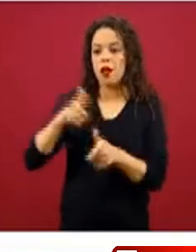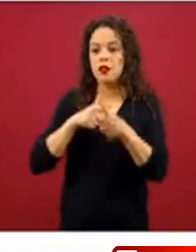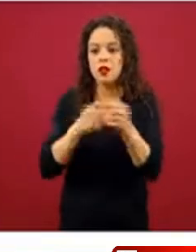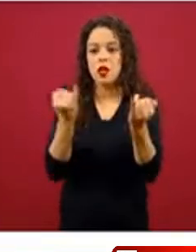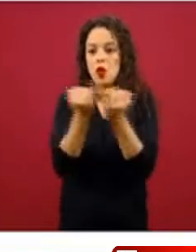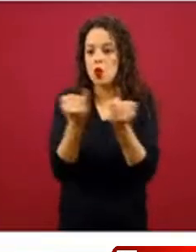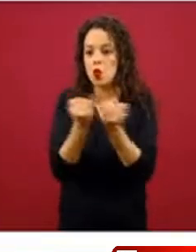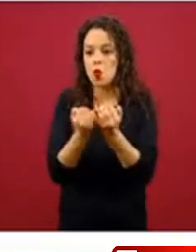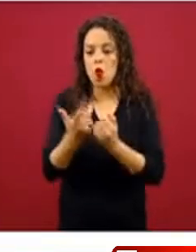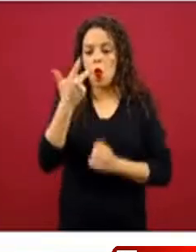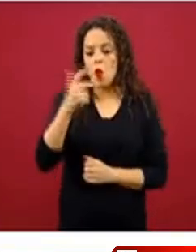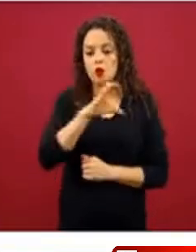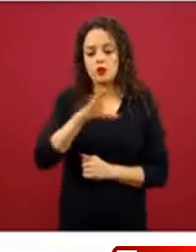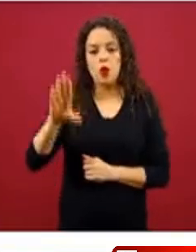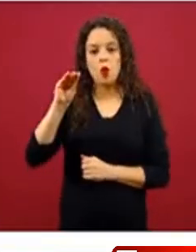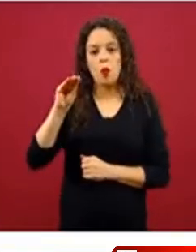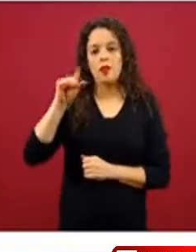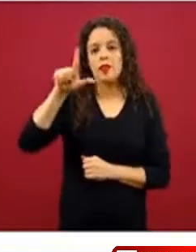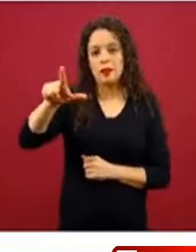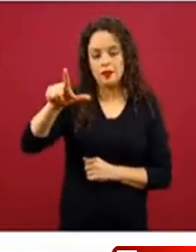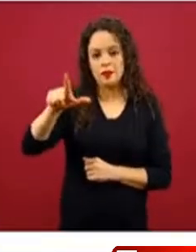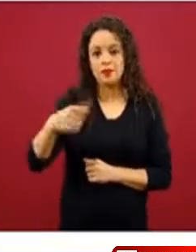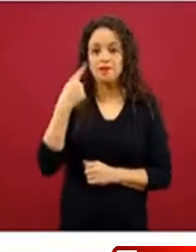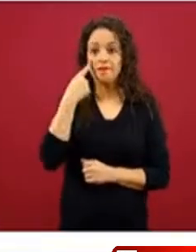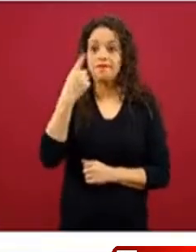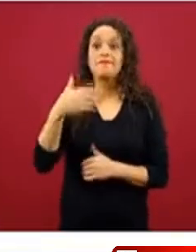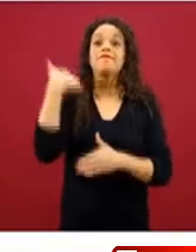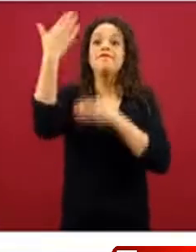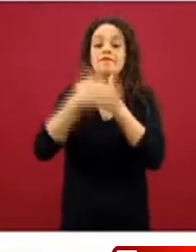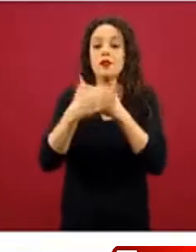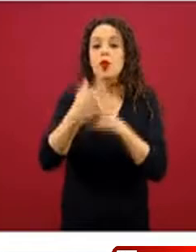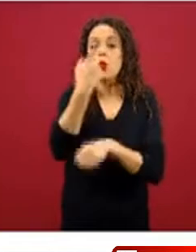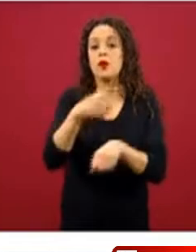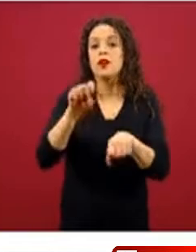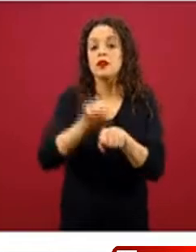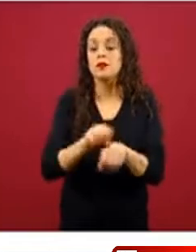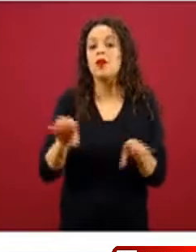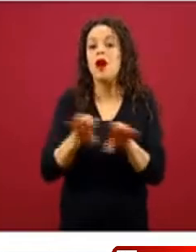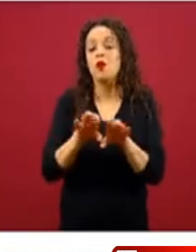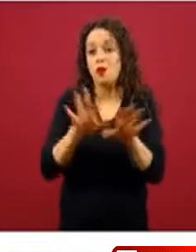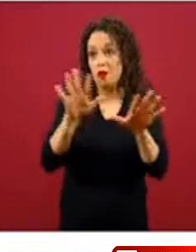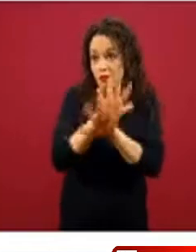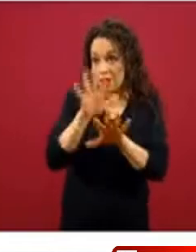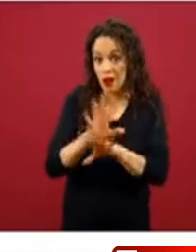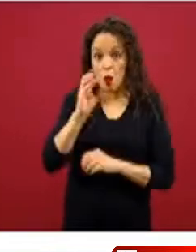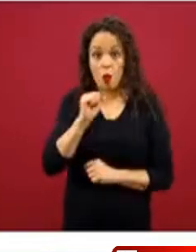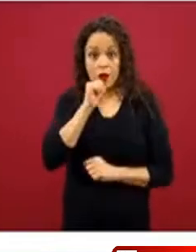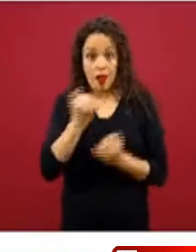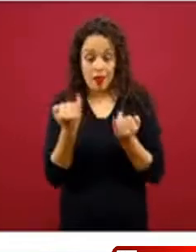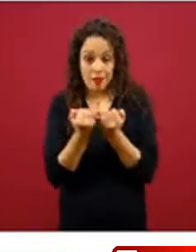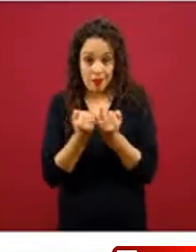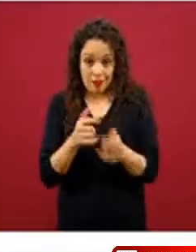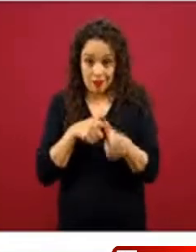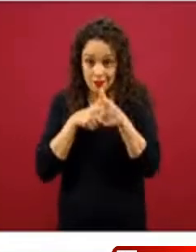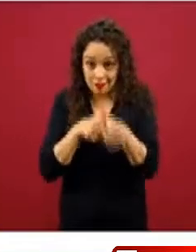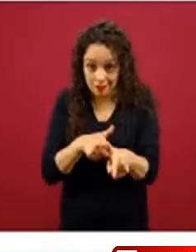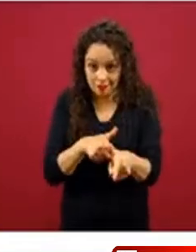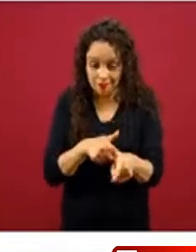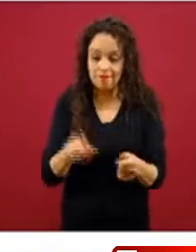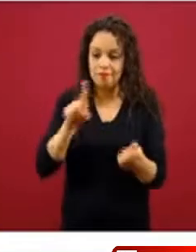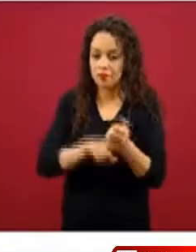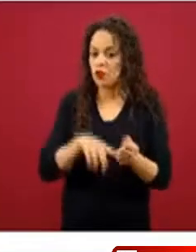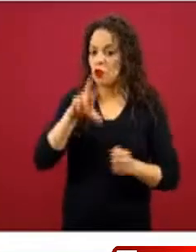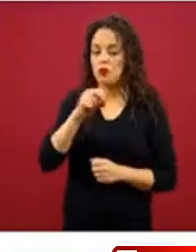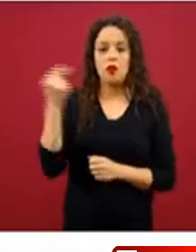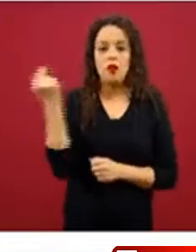897 unidades. Vamos a ver el comportamiento en las siguientes semanas. Esto también en su momento representa que no ha habido una necesidad